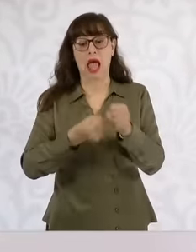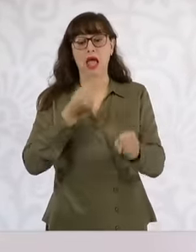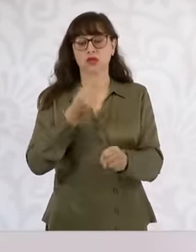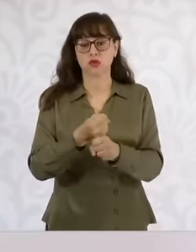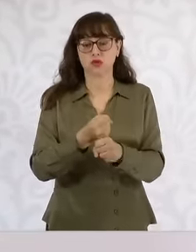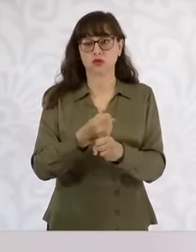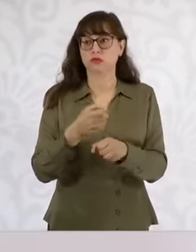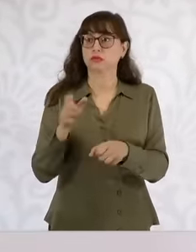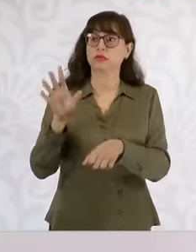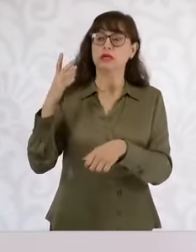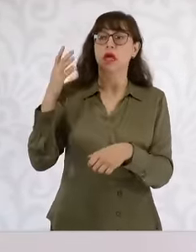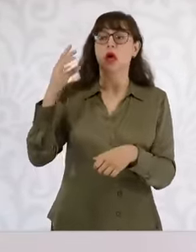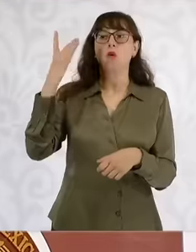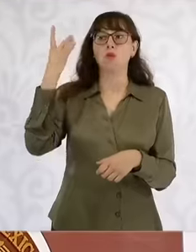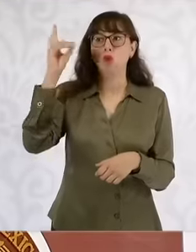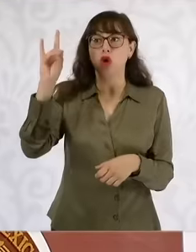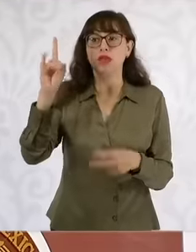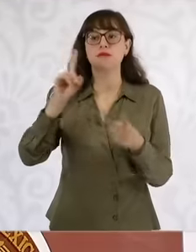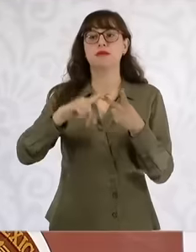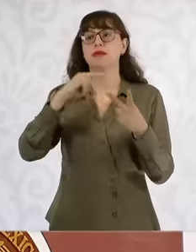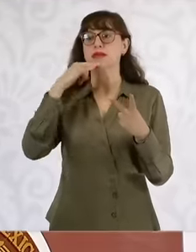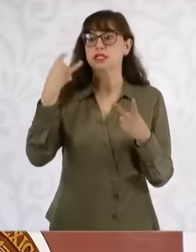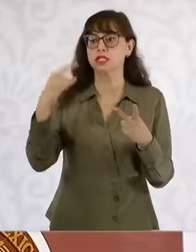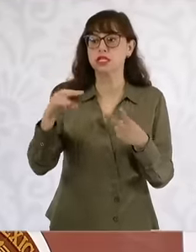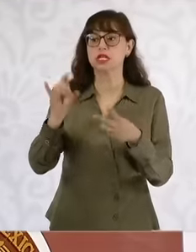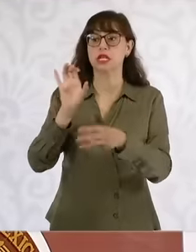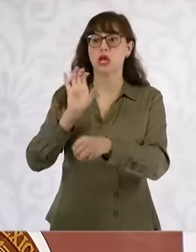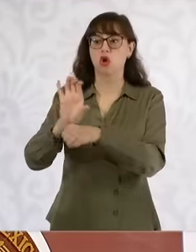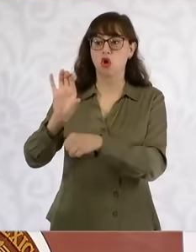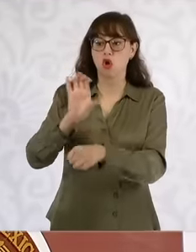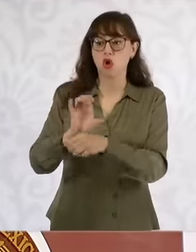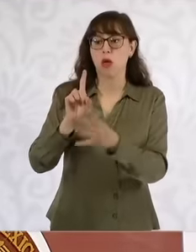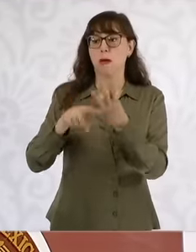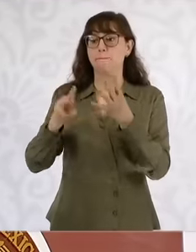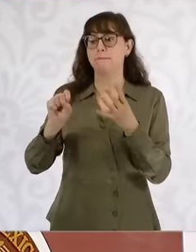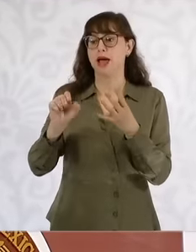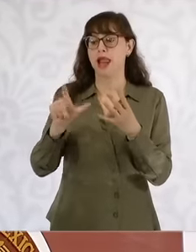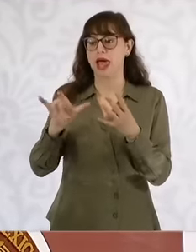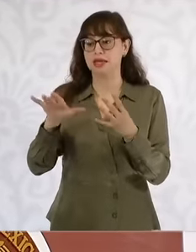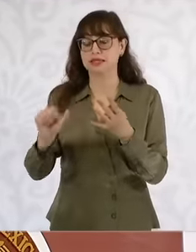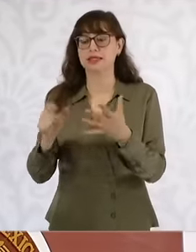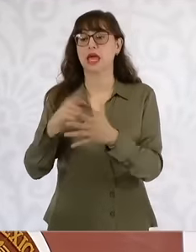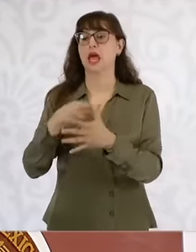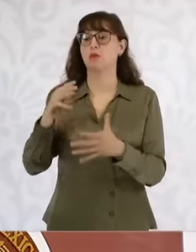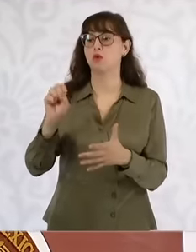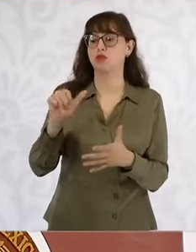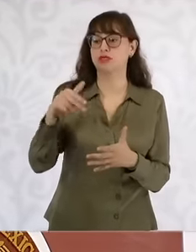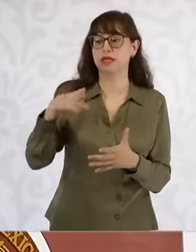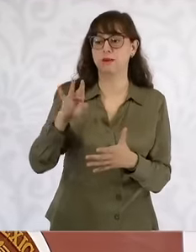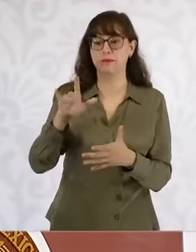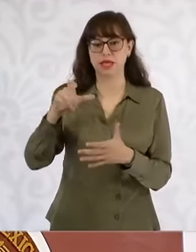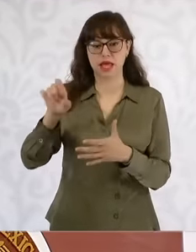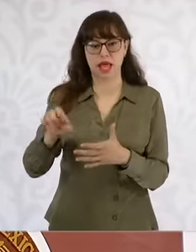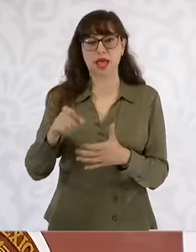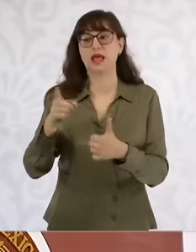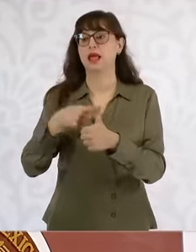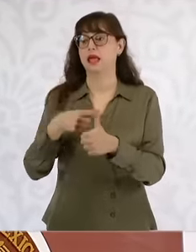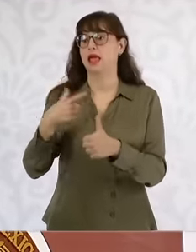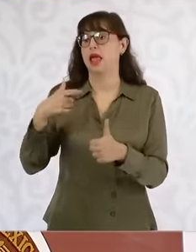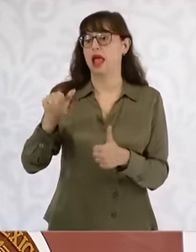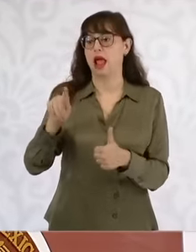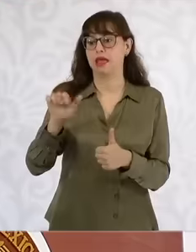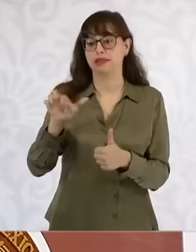Bolivia, a Chile, a Colombia, a Malasia, a Mozambique, a Paraguay, a Qatar, a la